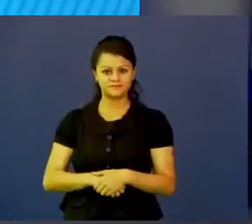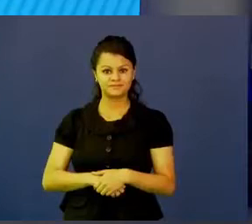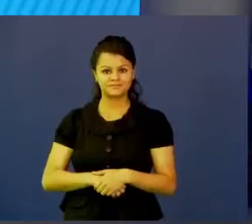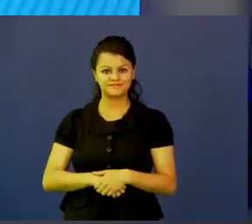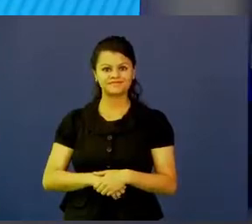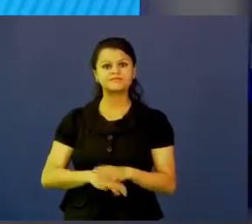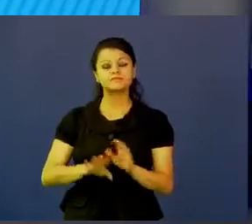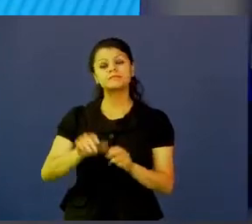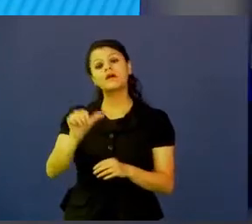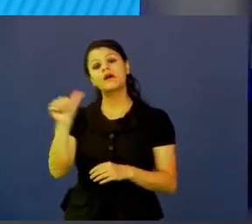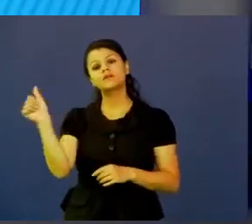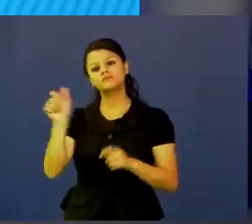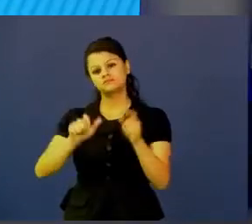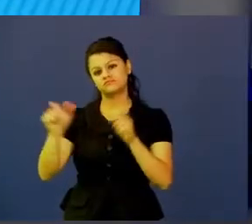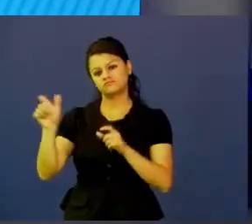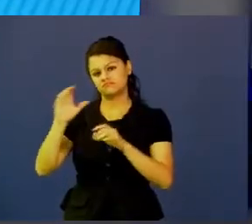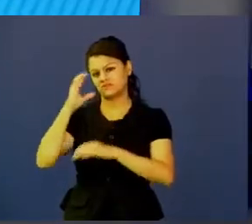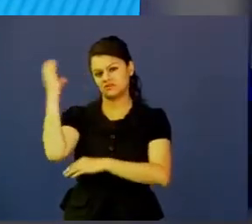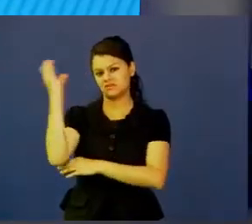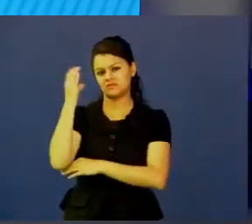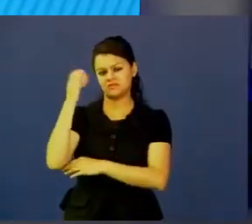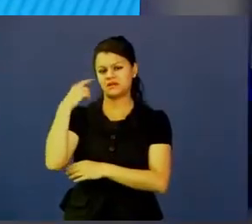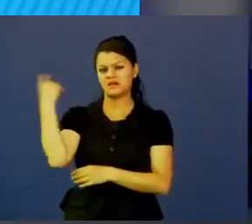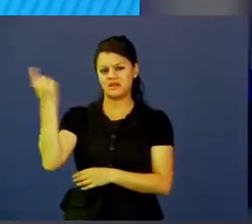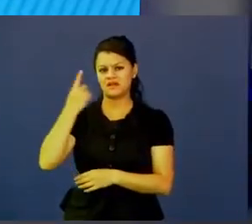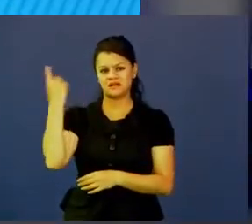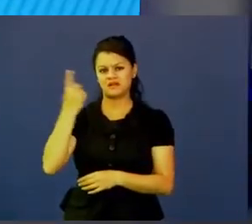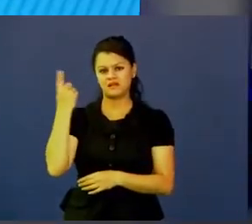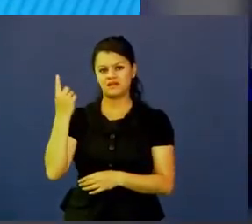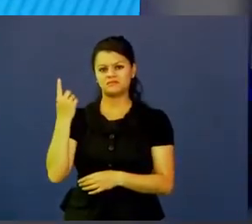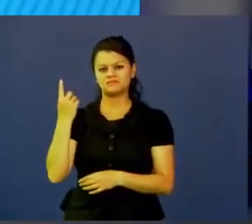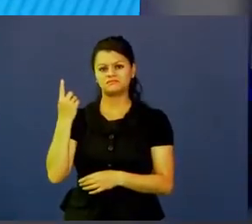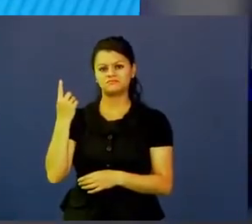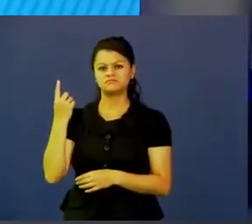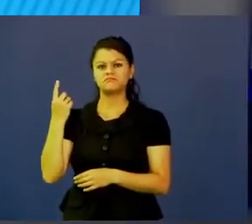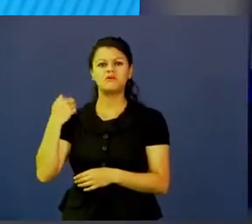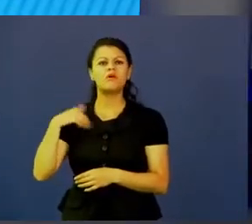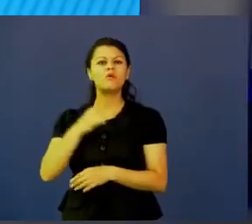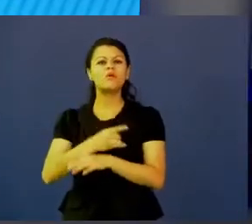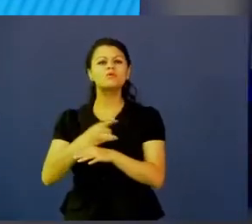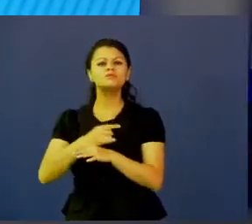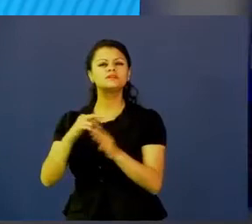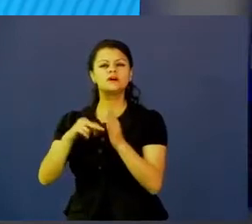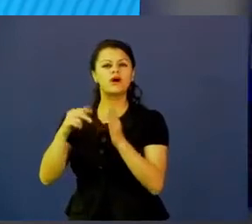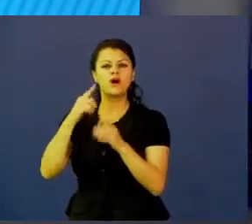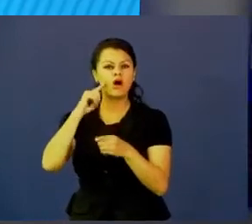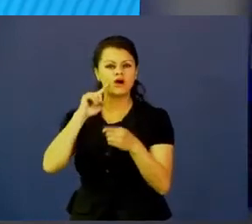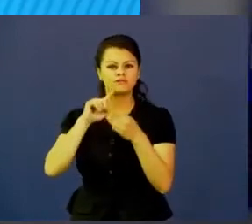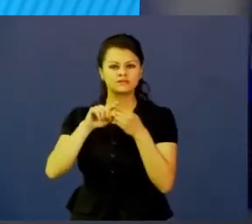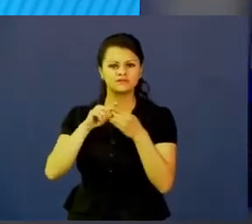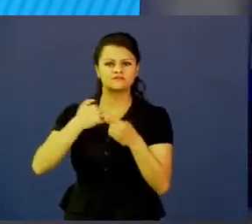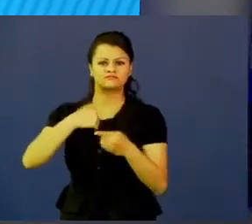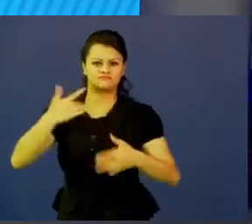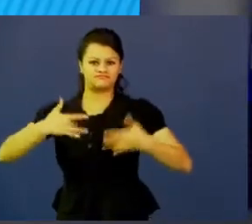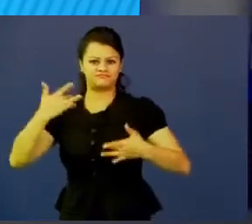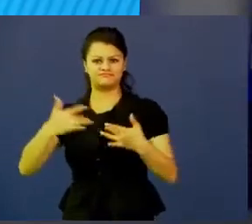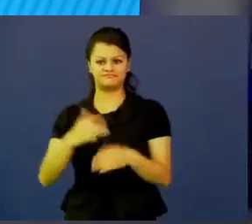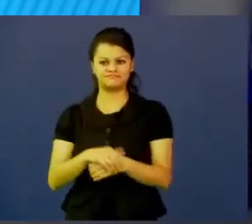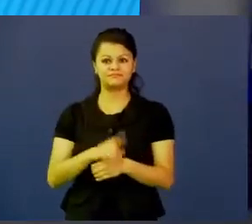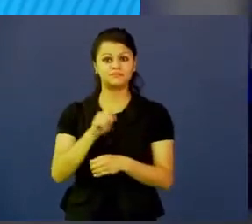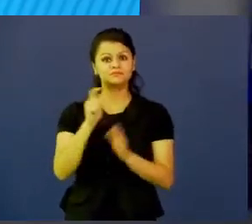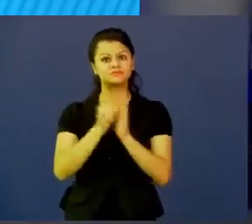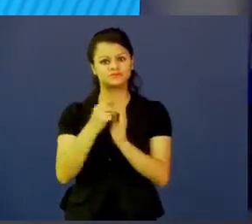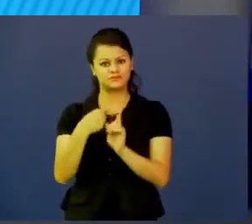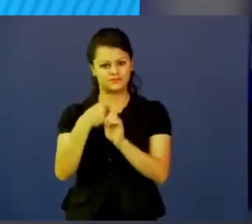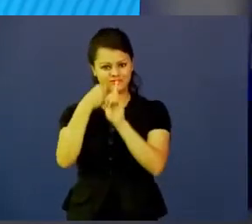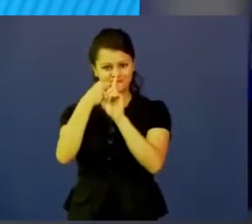los colombianos, la población en general, privilegiamos el uso de la tecnología para entretenernos. Eso es un dato muy optimista que contrasta con